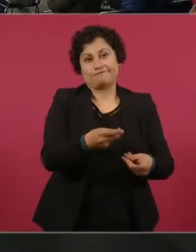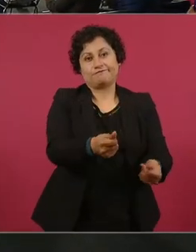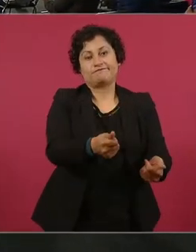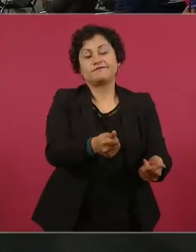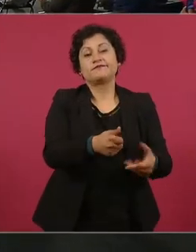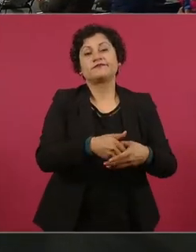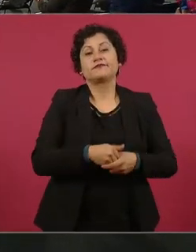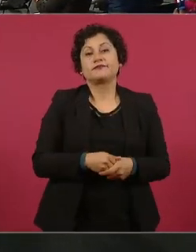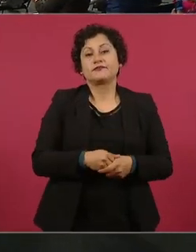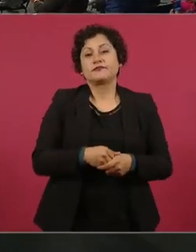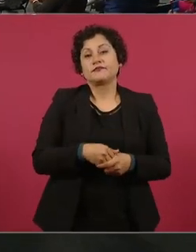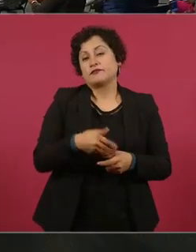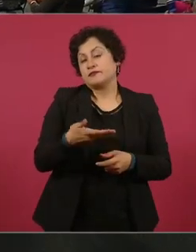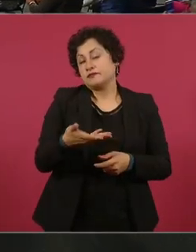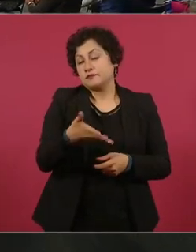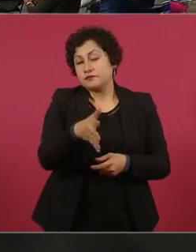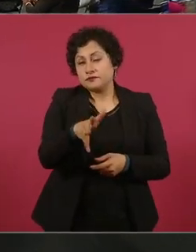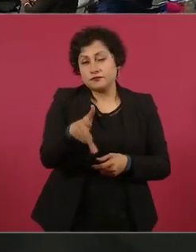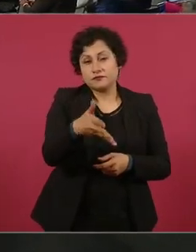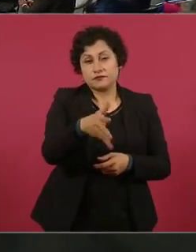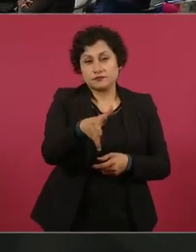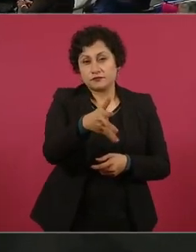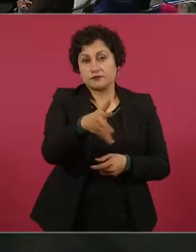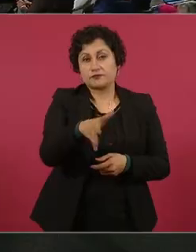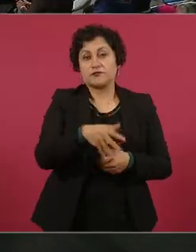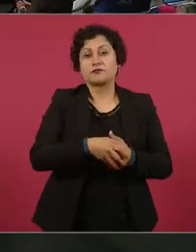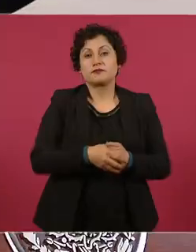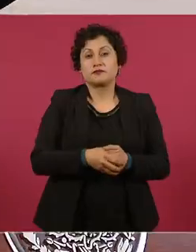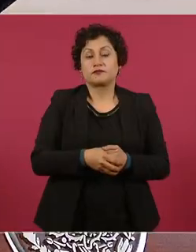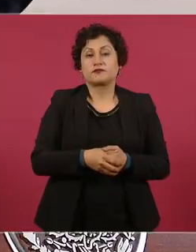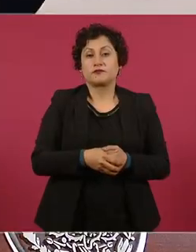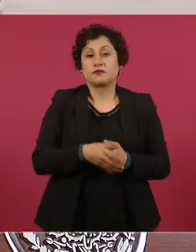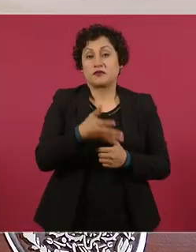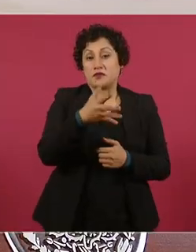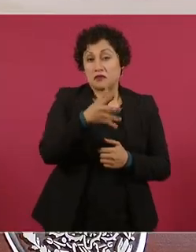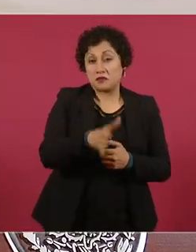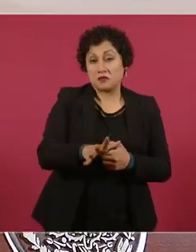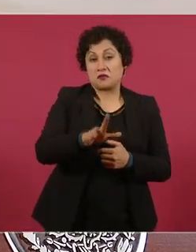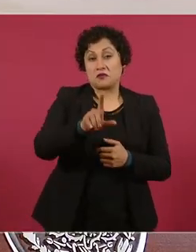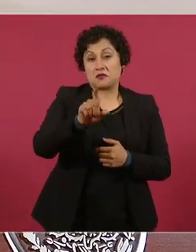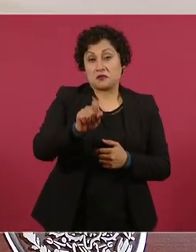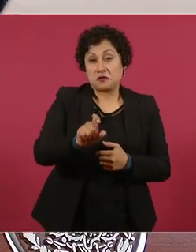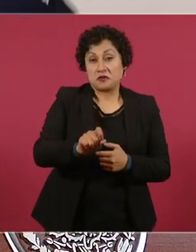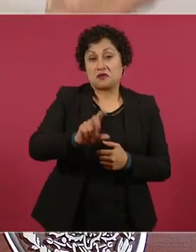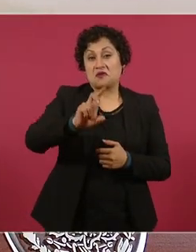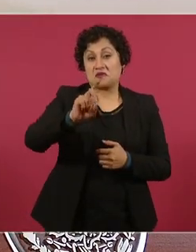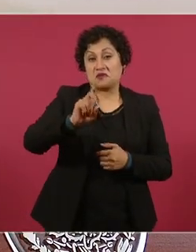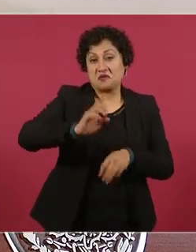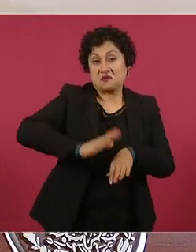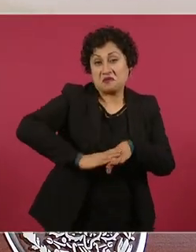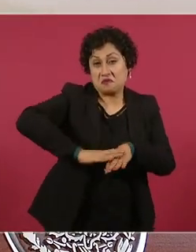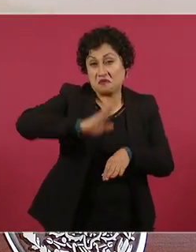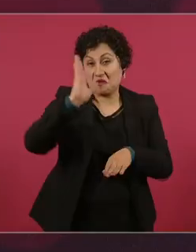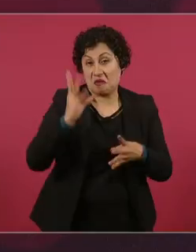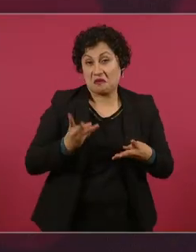diez, veinte, treinta, cien veces más. Les pongo un ejemplo,